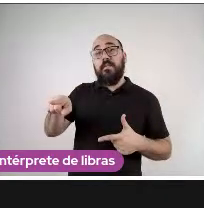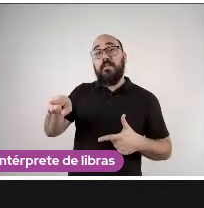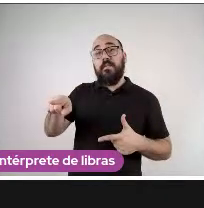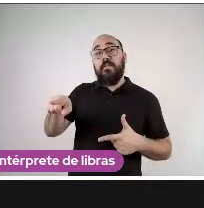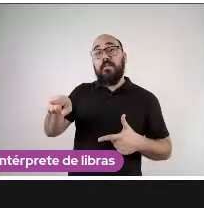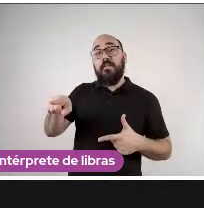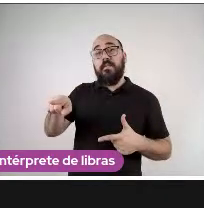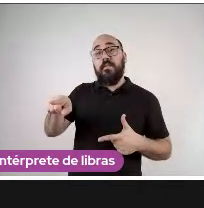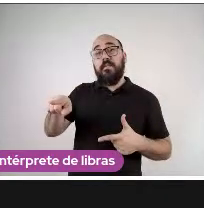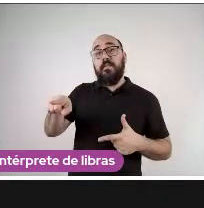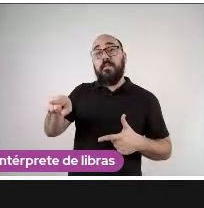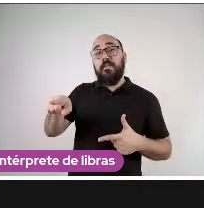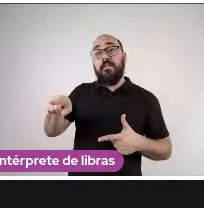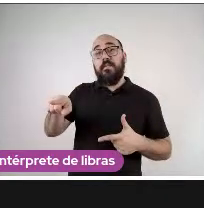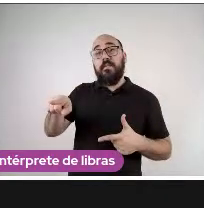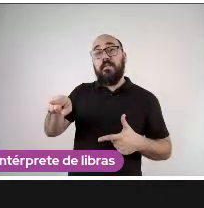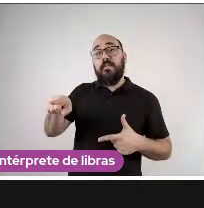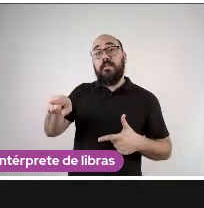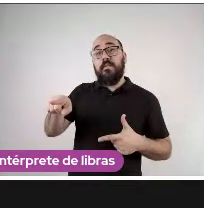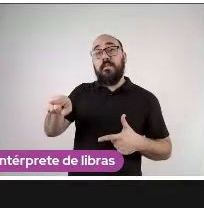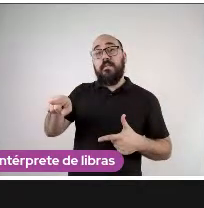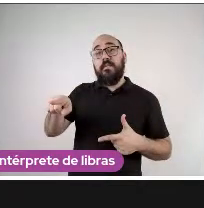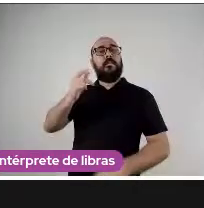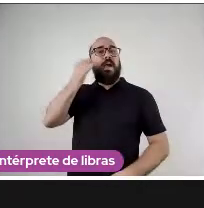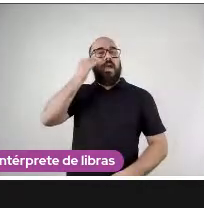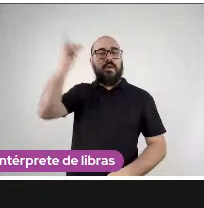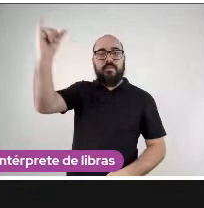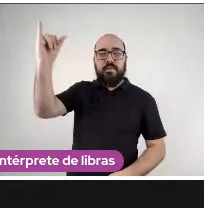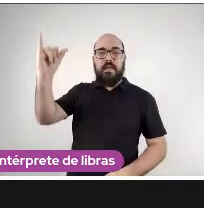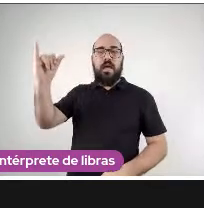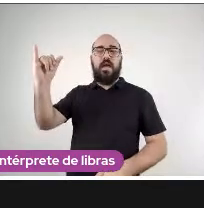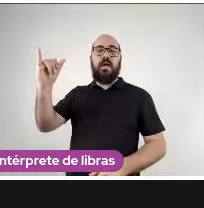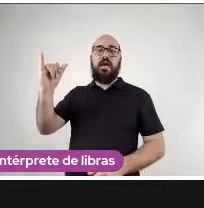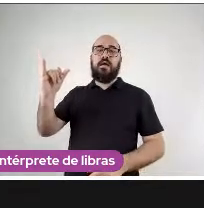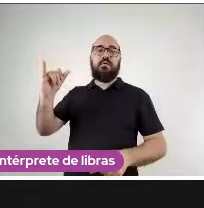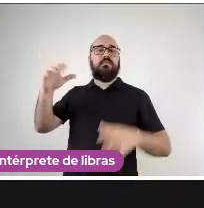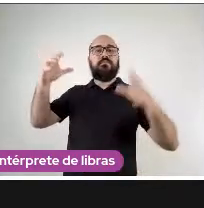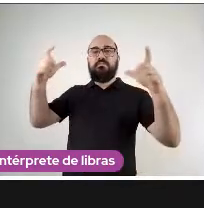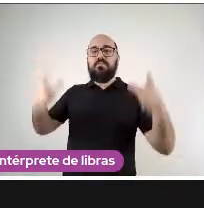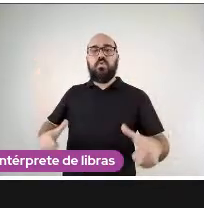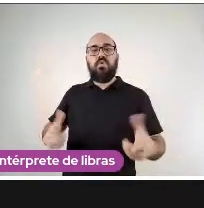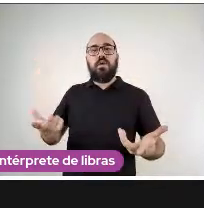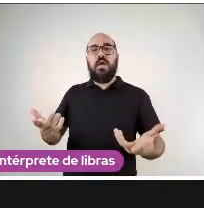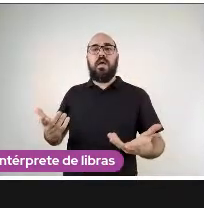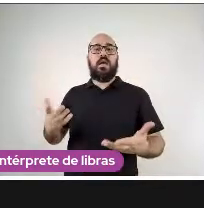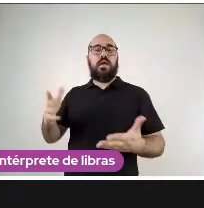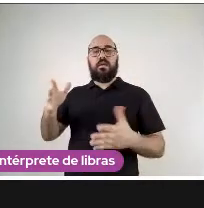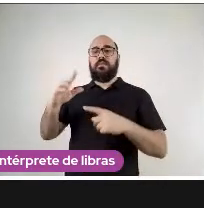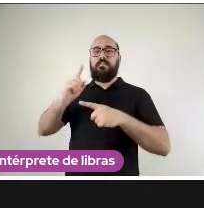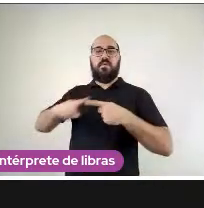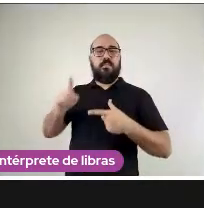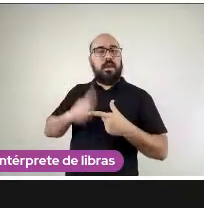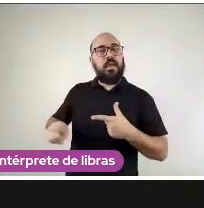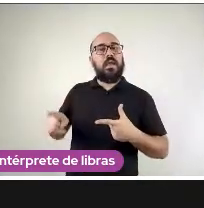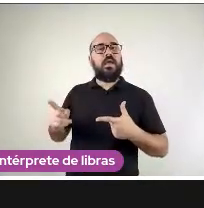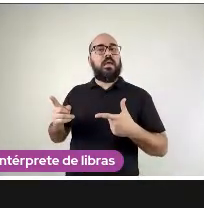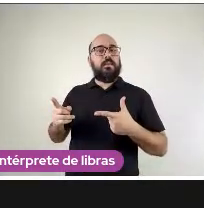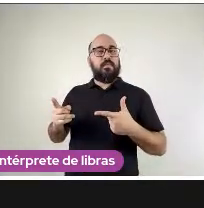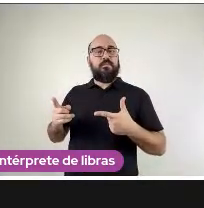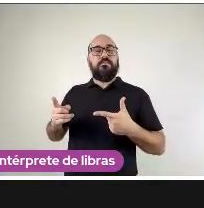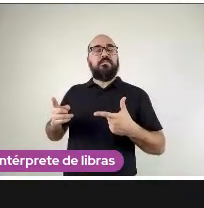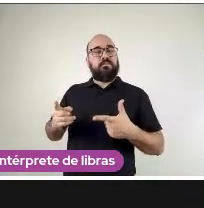y divulgar la importancia que tiene el ecosistema marino. Para ello, bueno, aquí hay 2 fotos muy diferentes. Una es del